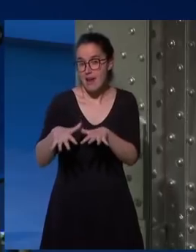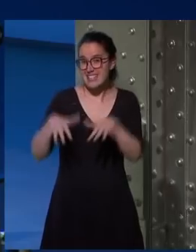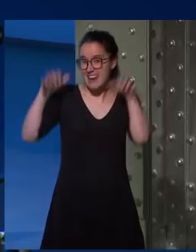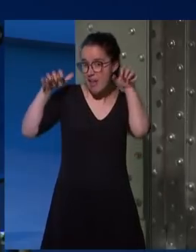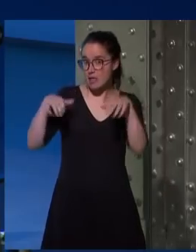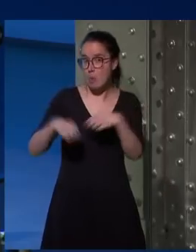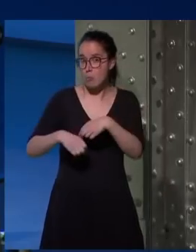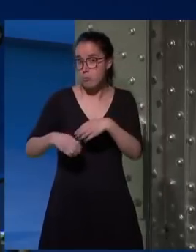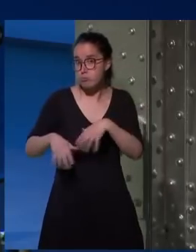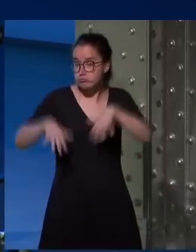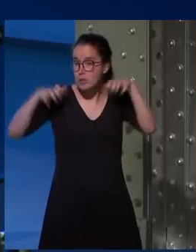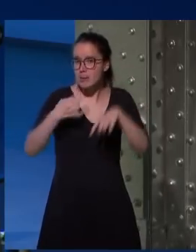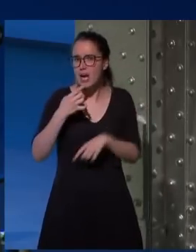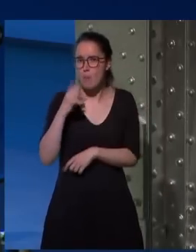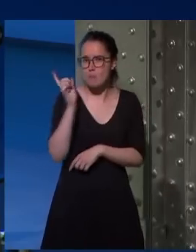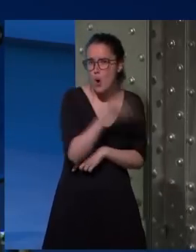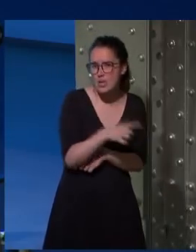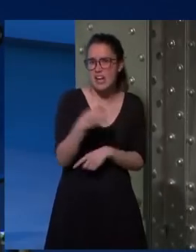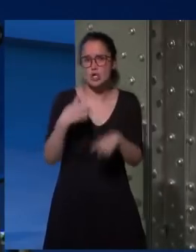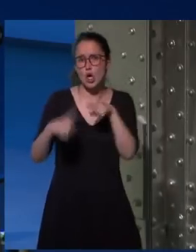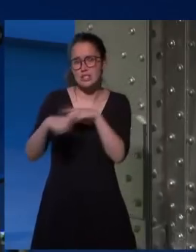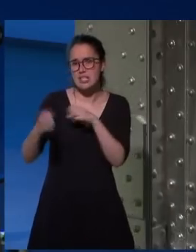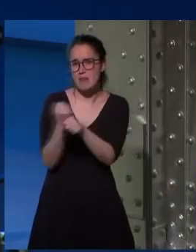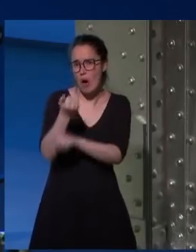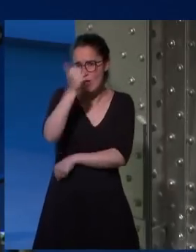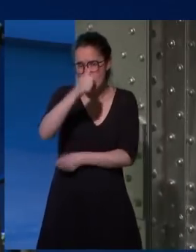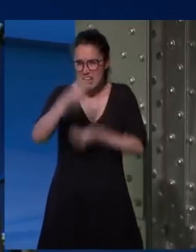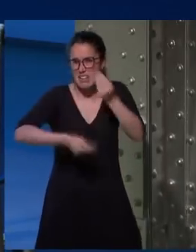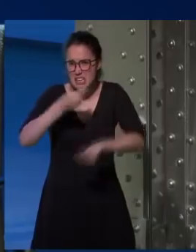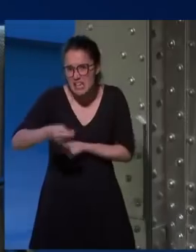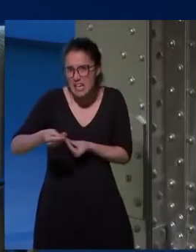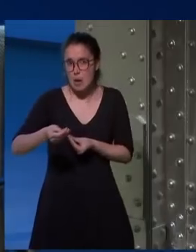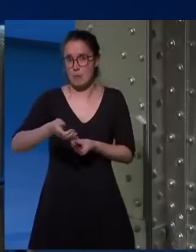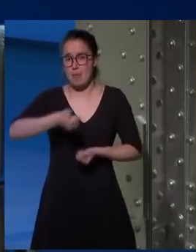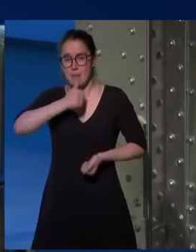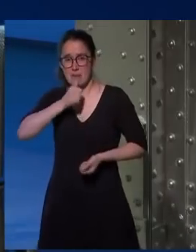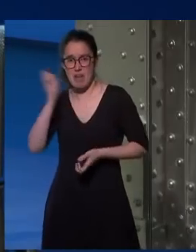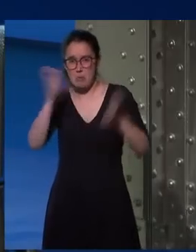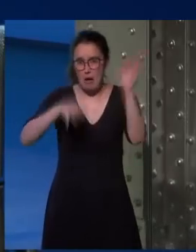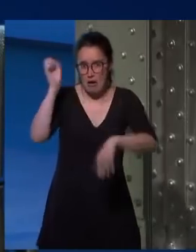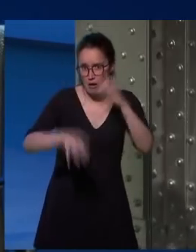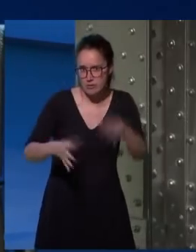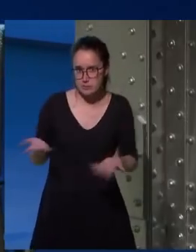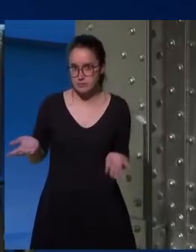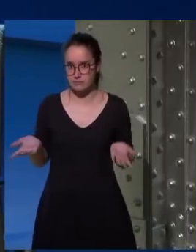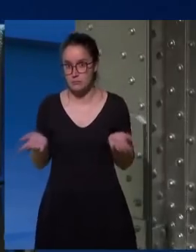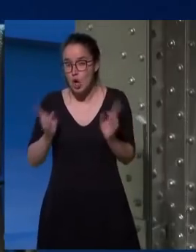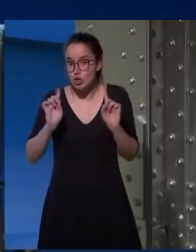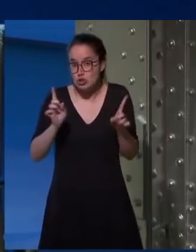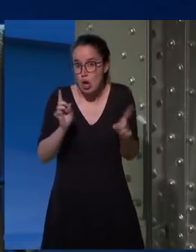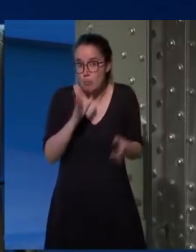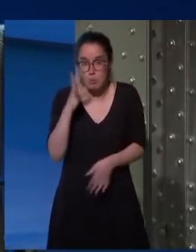me empezaron a gritar: puta, esto es cosa de hombres, ¿qué haces aquí? Incluso me tiraron bebidas desde las gradas, ¿no? Simplemente